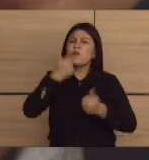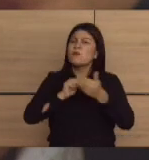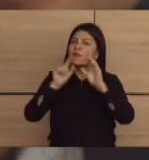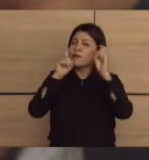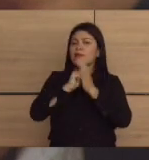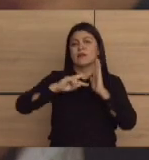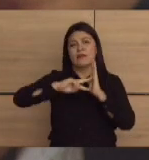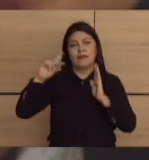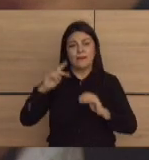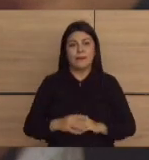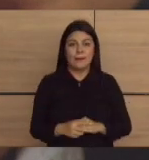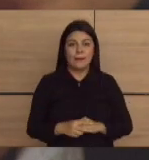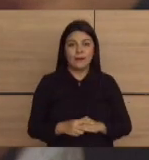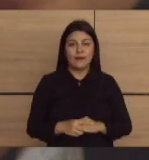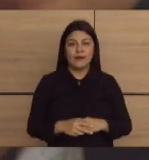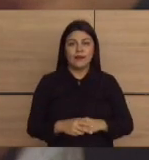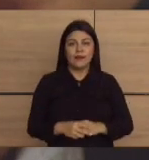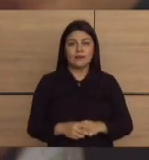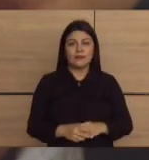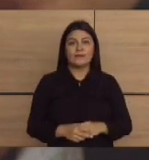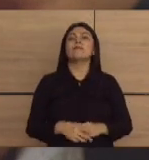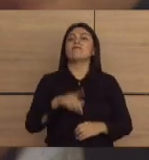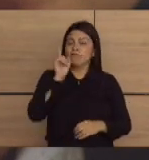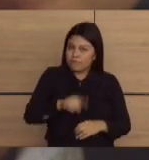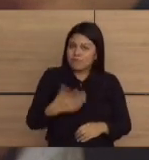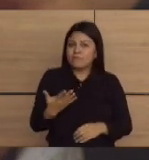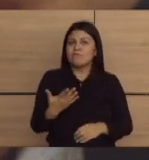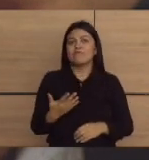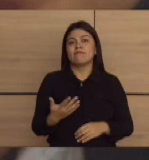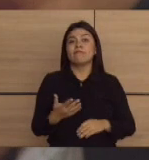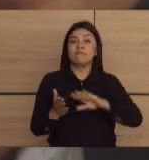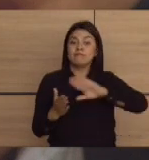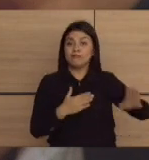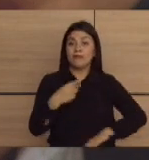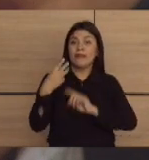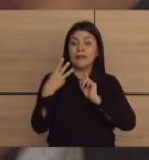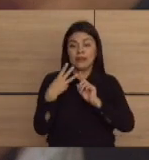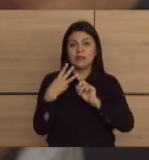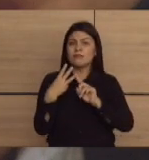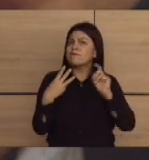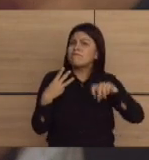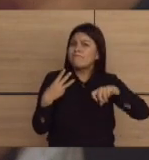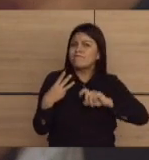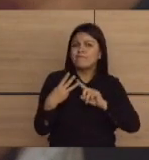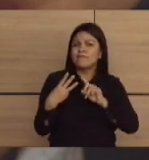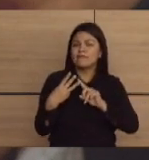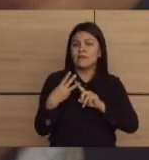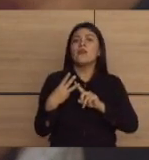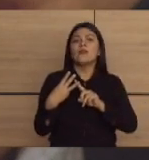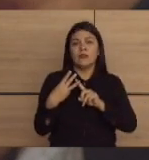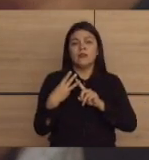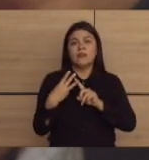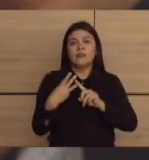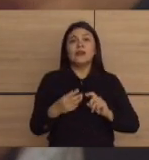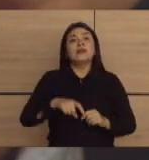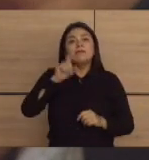nuestro tiempo. Y desde luego, el otro reto que nos asiste es llevar